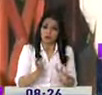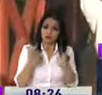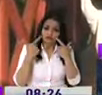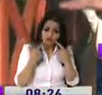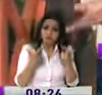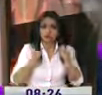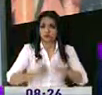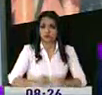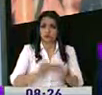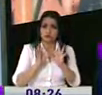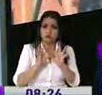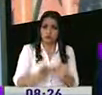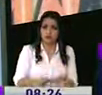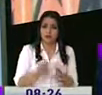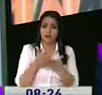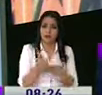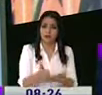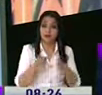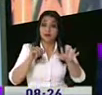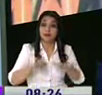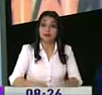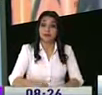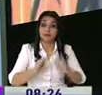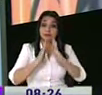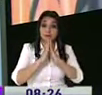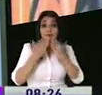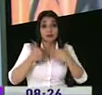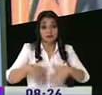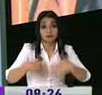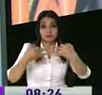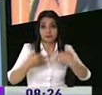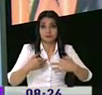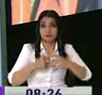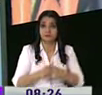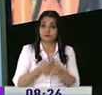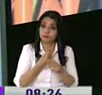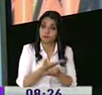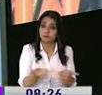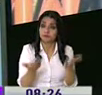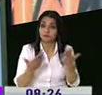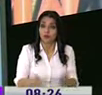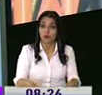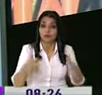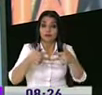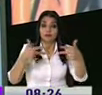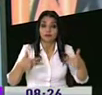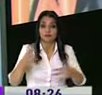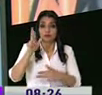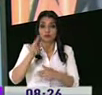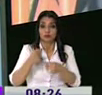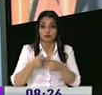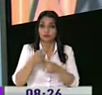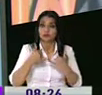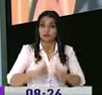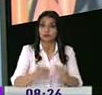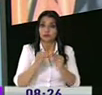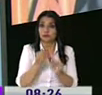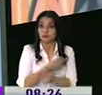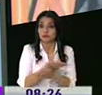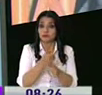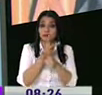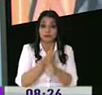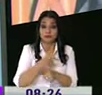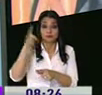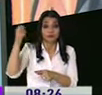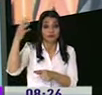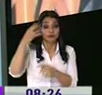los vecinos, hace 6 meses ya se hizo la solicitud, entonces se cumpla. Esa es la información aquí en el sur de la capital. Ustedes continúan con más, protéjanse porque el sol es